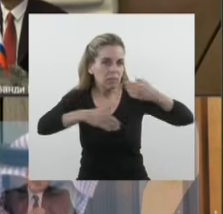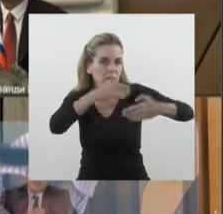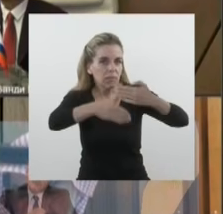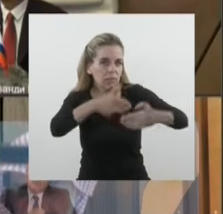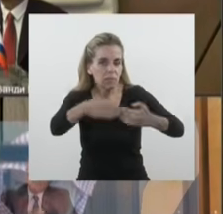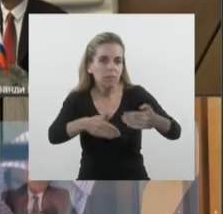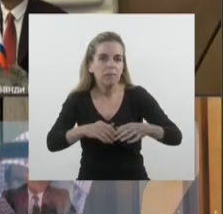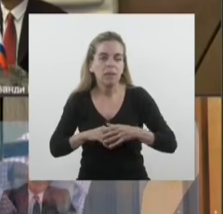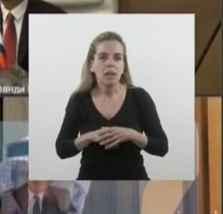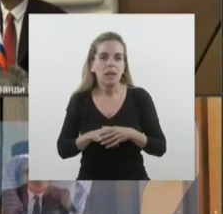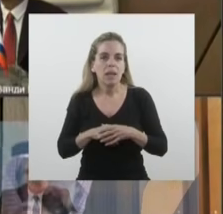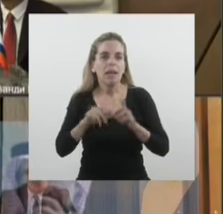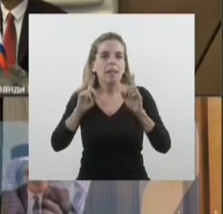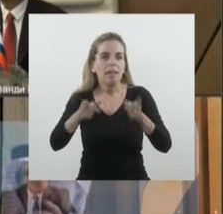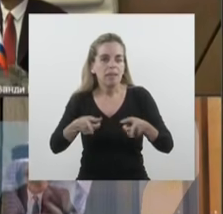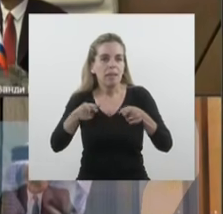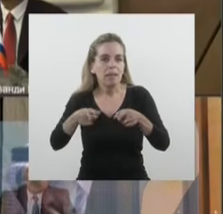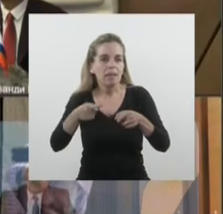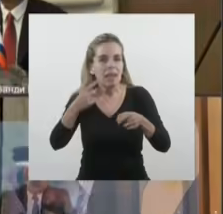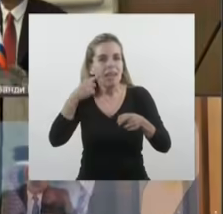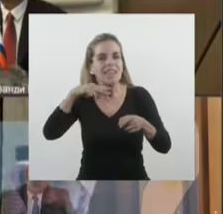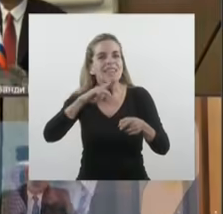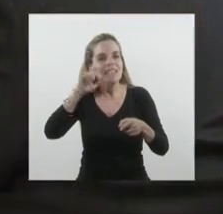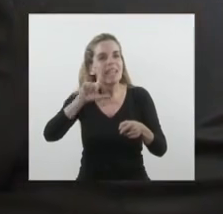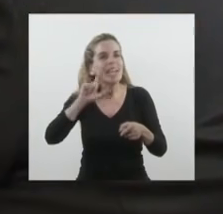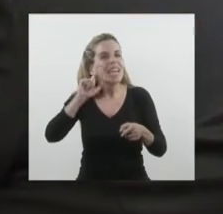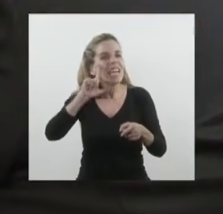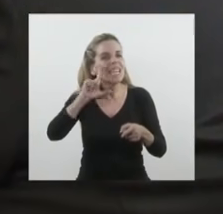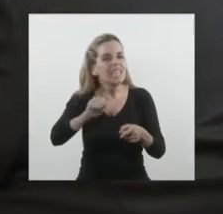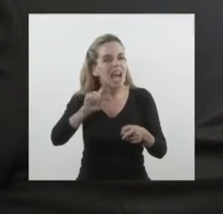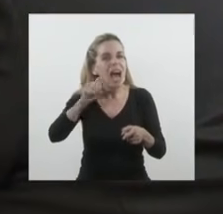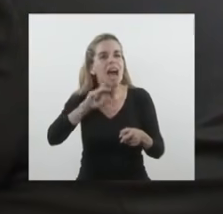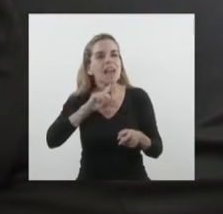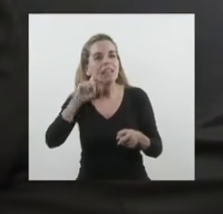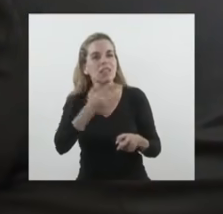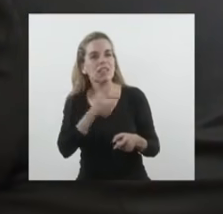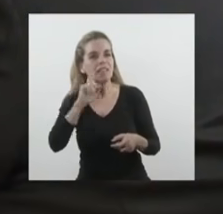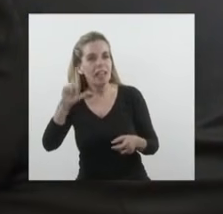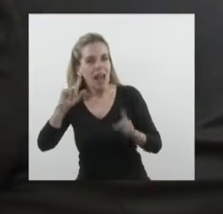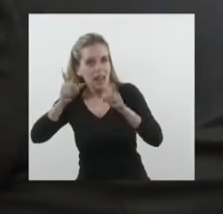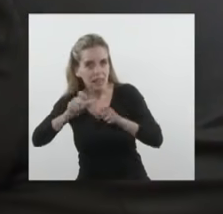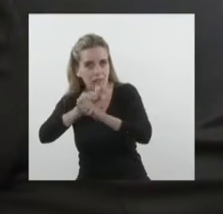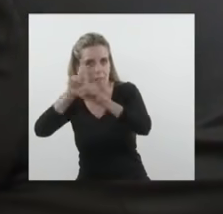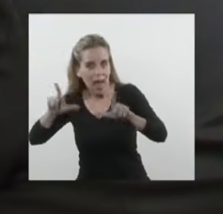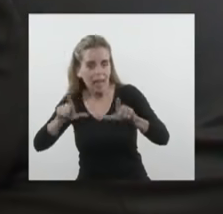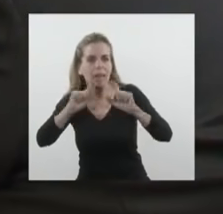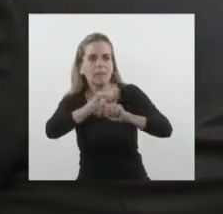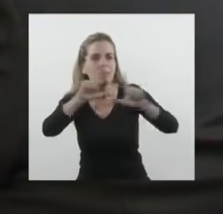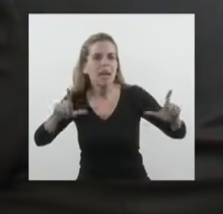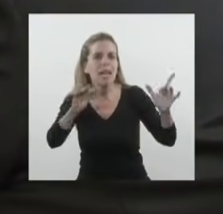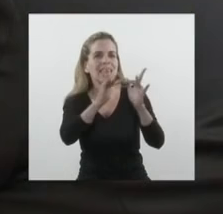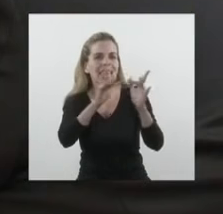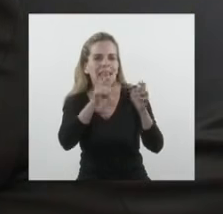las plataformas de inteligencia artificial y también las plataformas digitales de